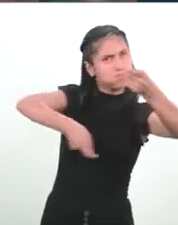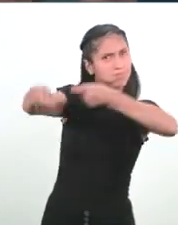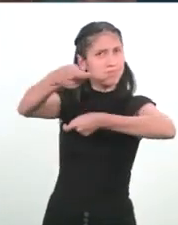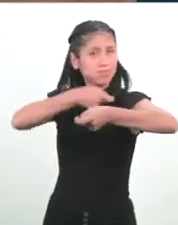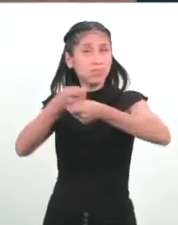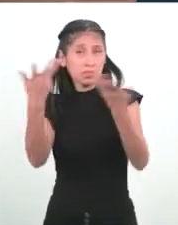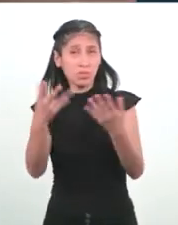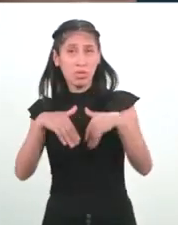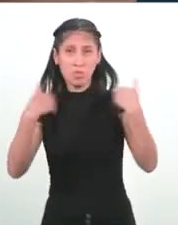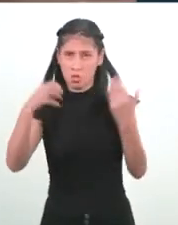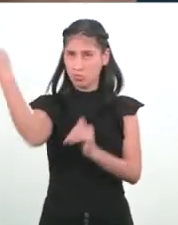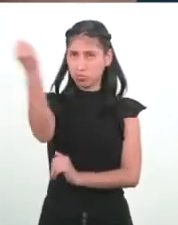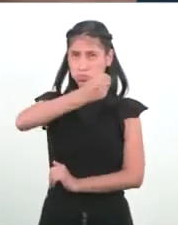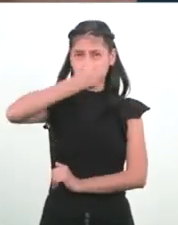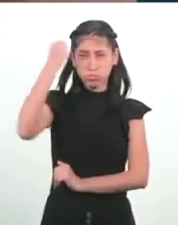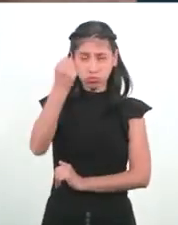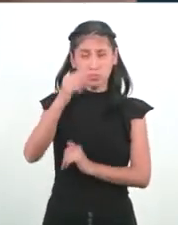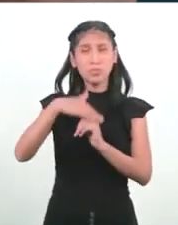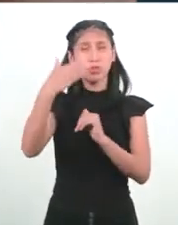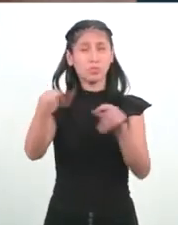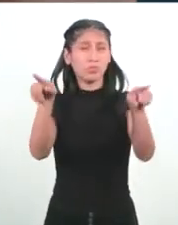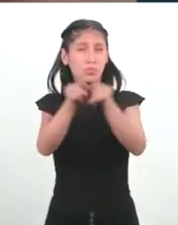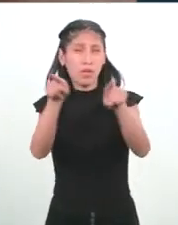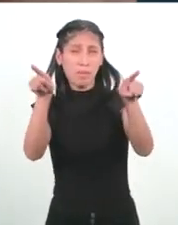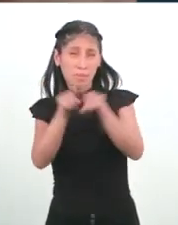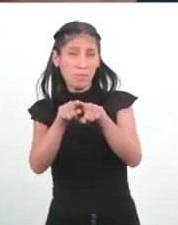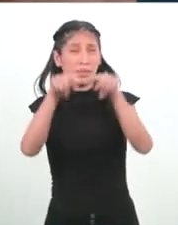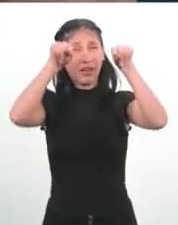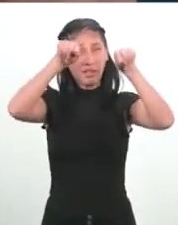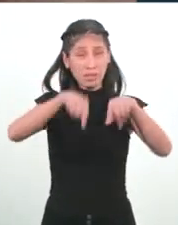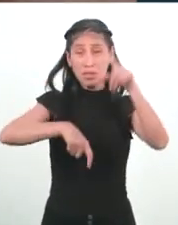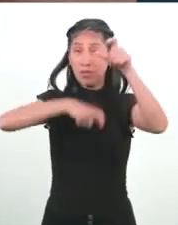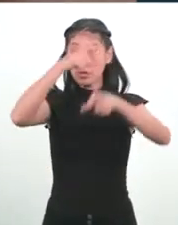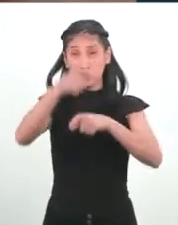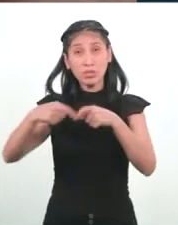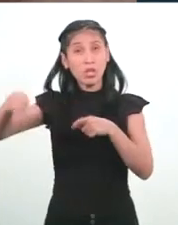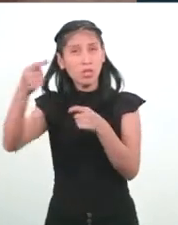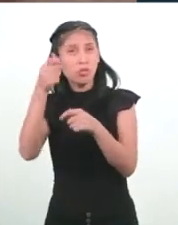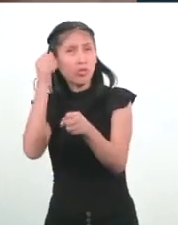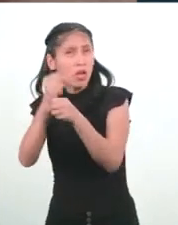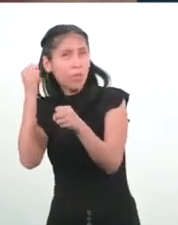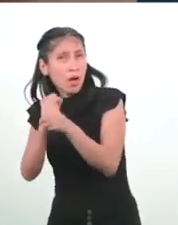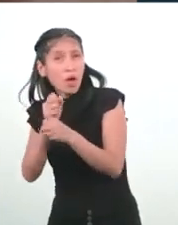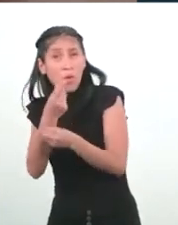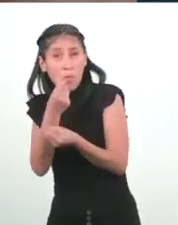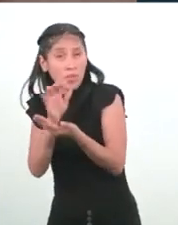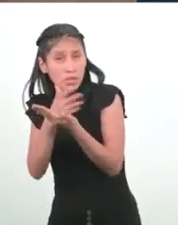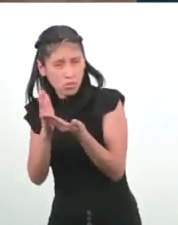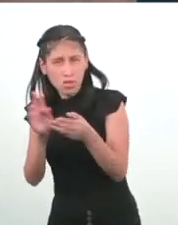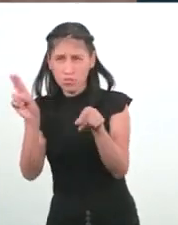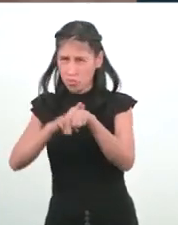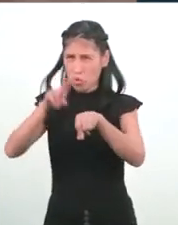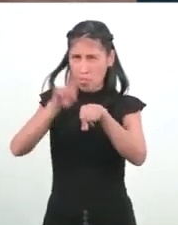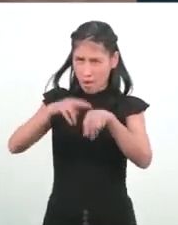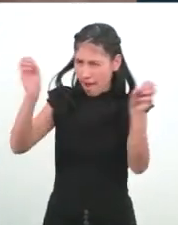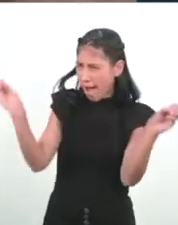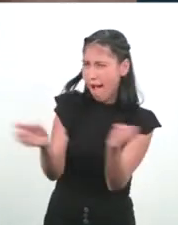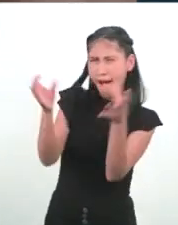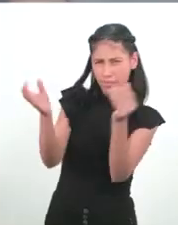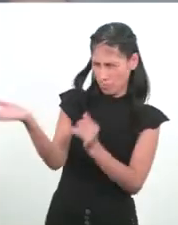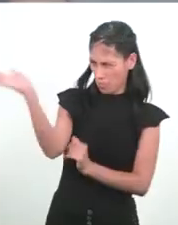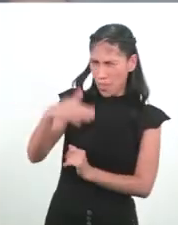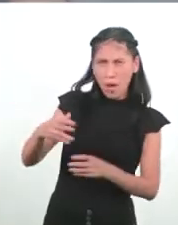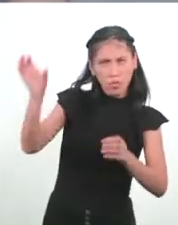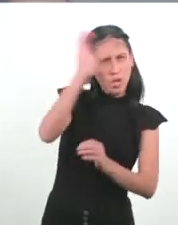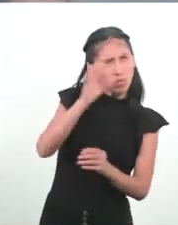éxito y así poder reducir los problemas económicos que tenemos en nuestra sociedad, contribuyendo tanto damas como